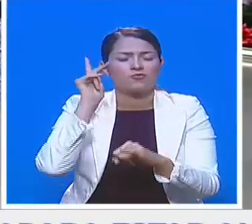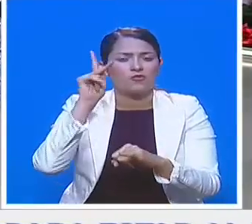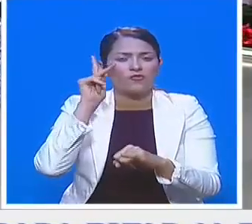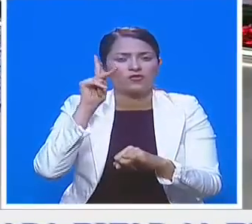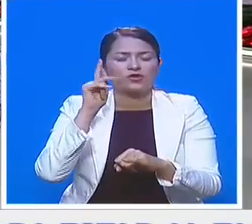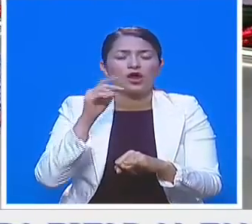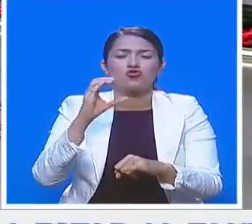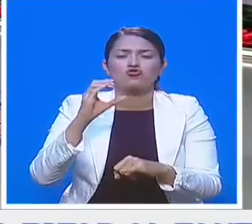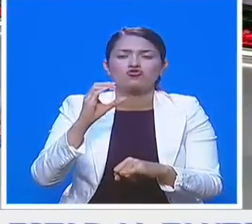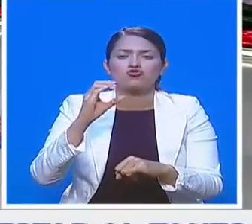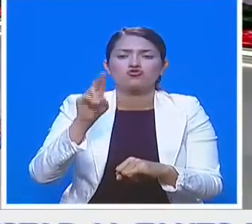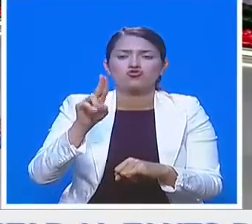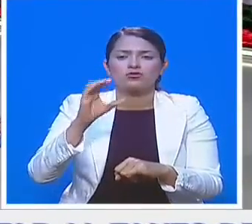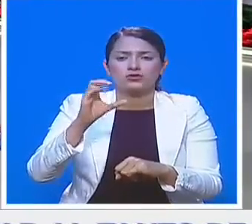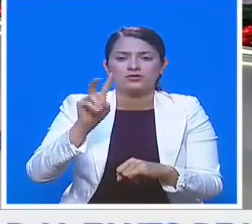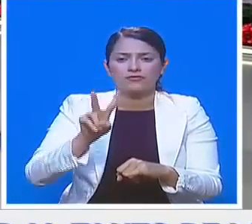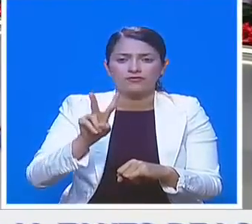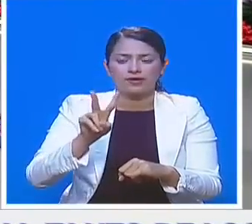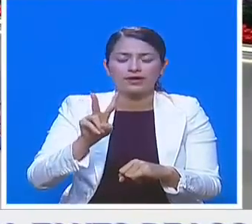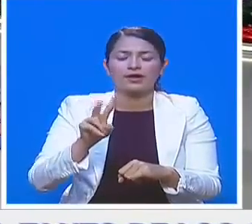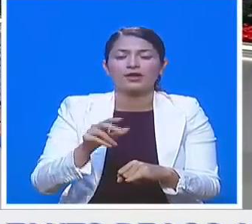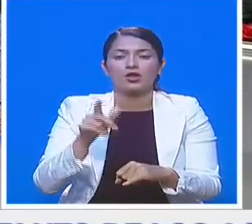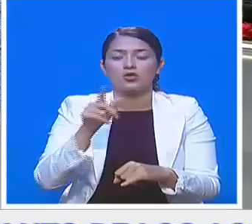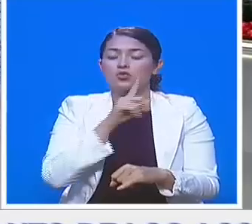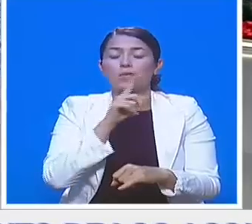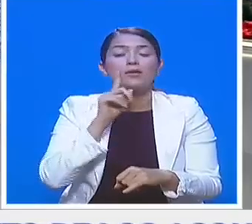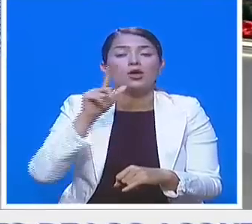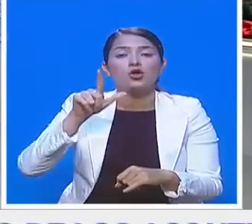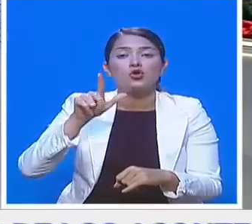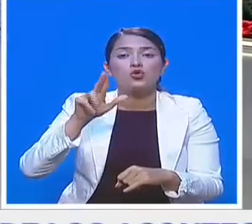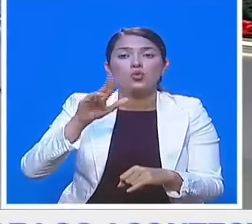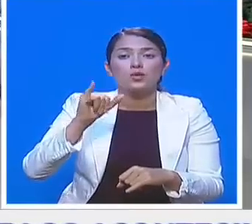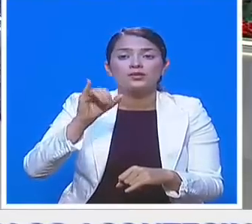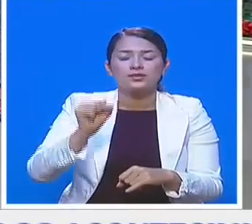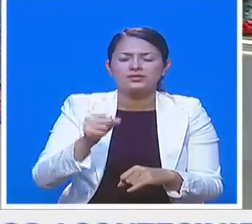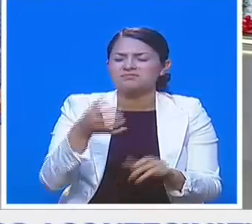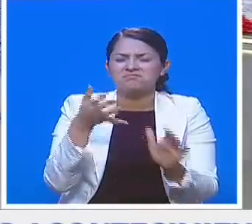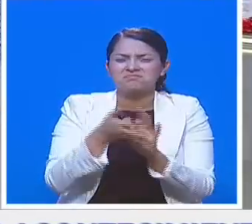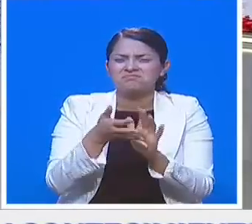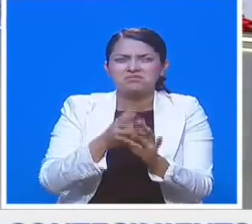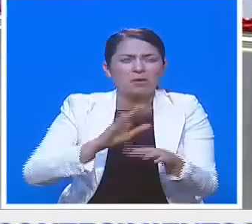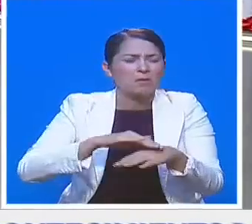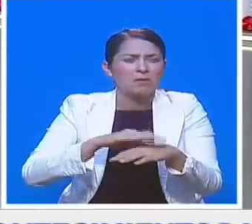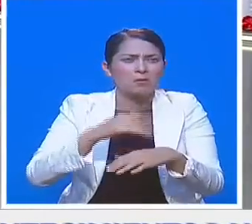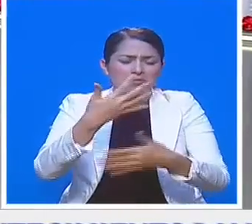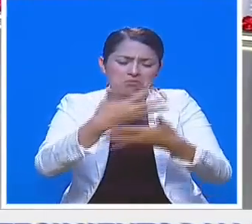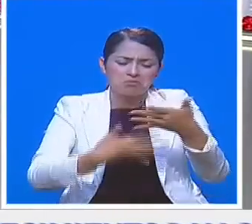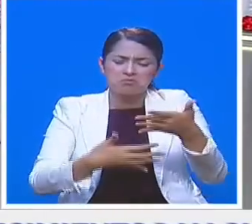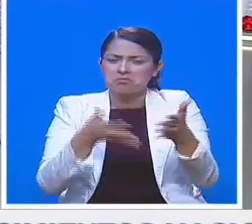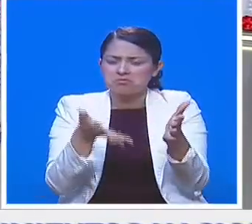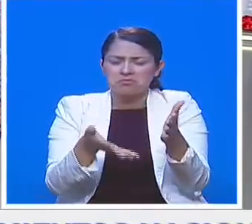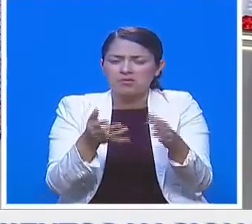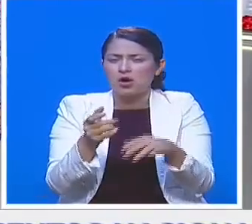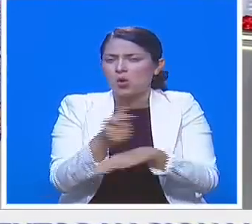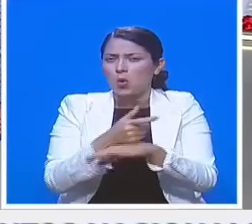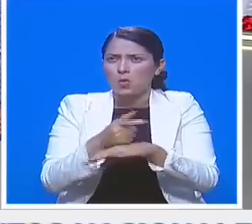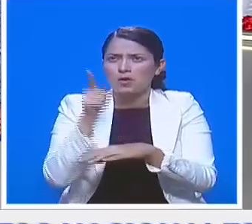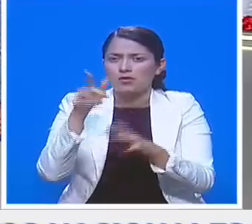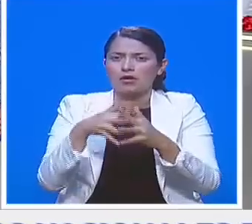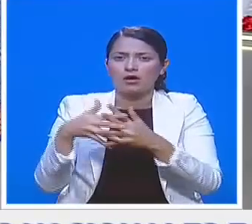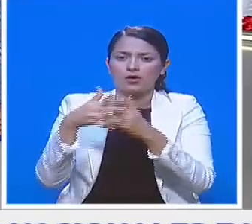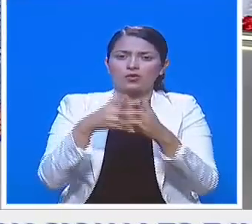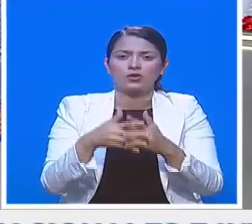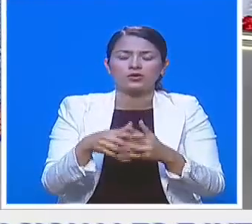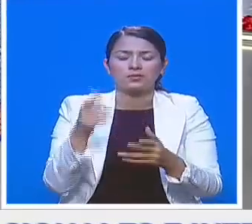Universidad Central de Venezuela. Luis, buenas tardes. Bueno, ¿cómo se justifica esta medida por parte del gobierno de Estados Unidos?